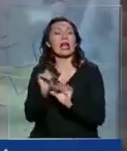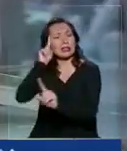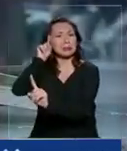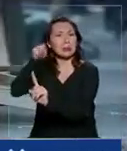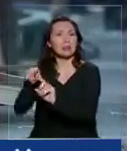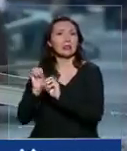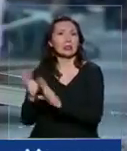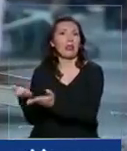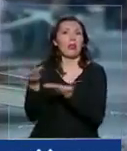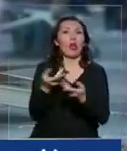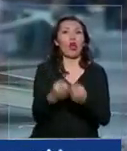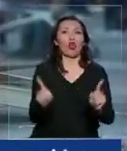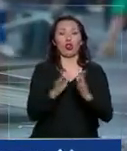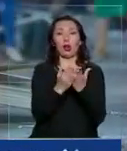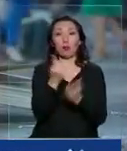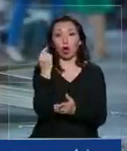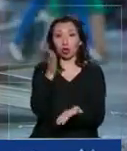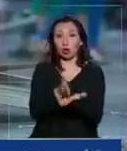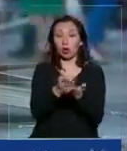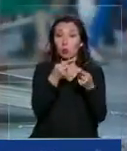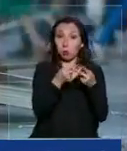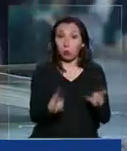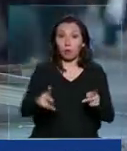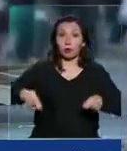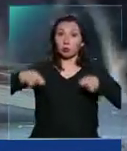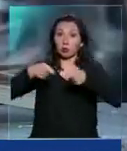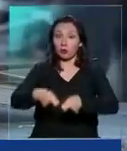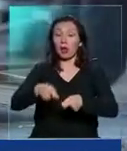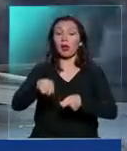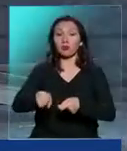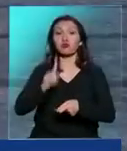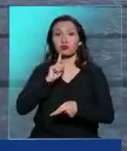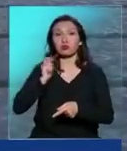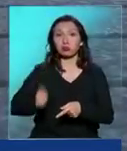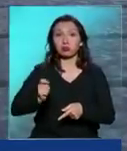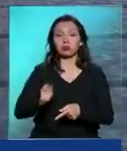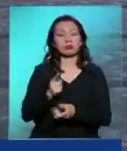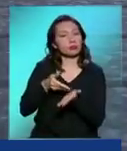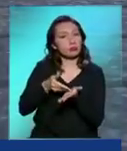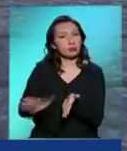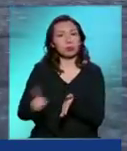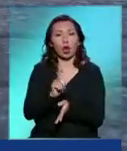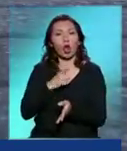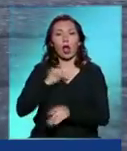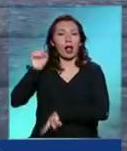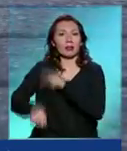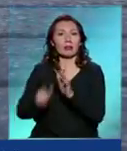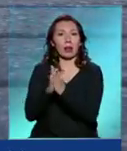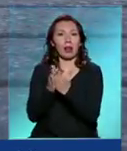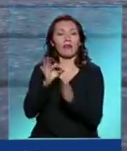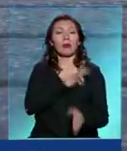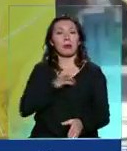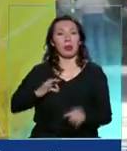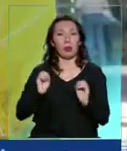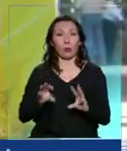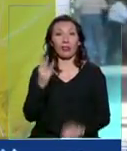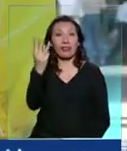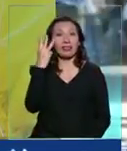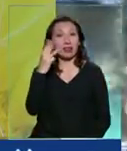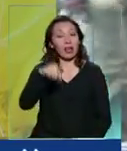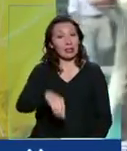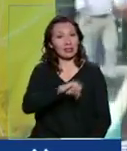específico. Son 11 colegios públicos y subvencionados pagados los que rechazaron los textos del Mineduc, 3 de ellos de la